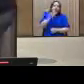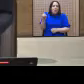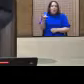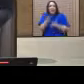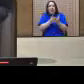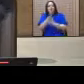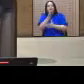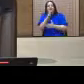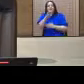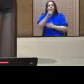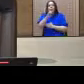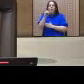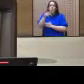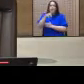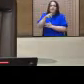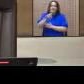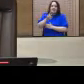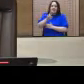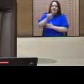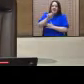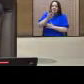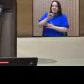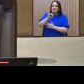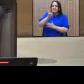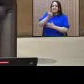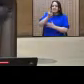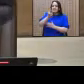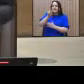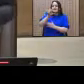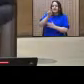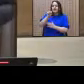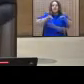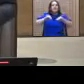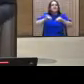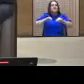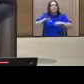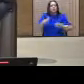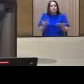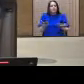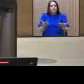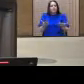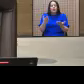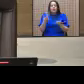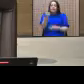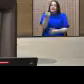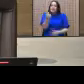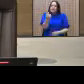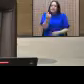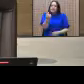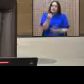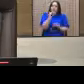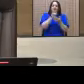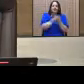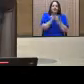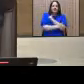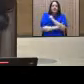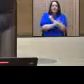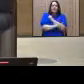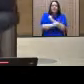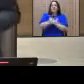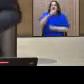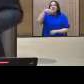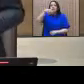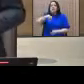de cooperativas el movimiento de recursos en este país. Y hoy con